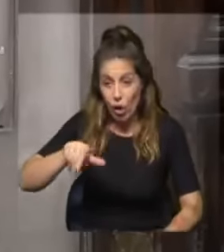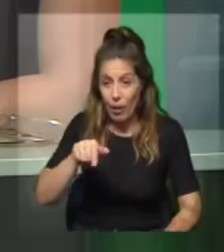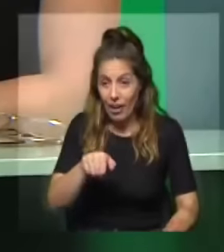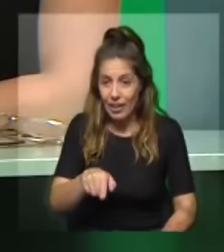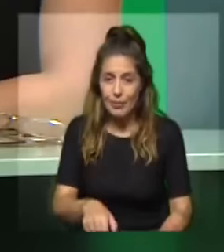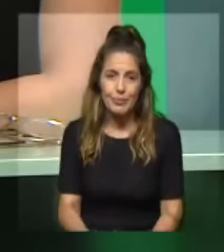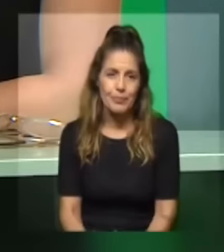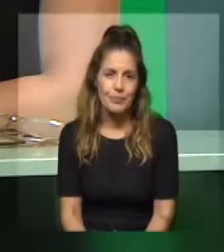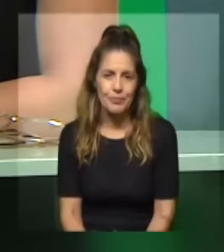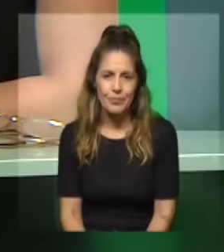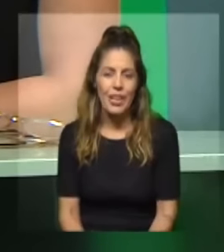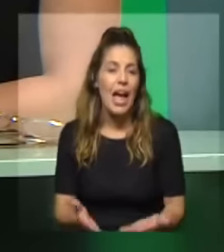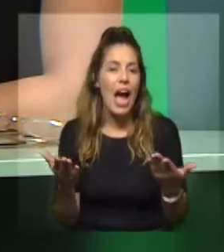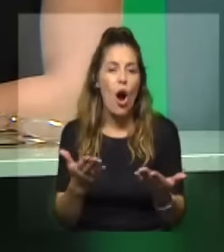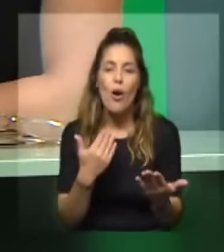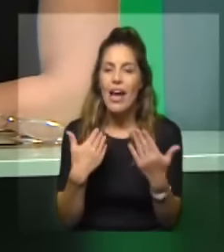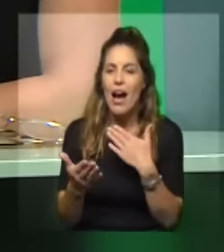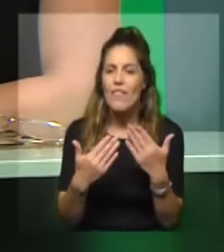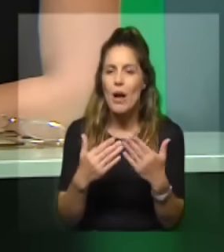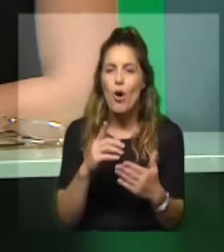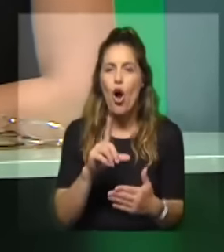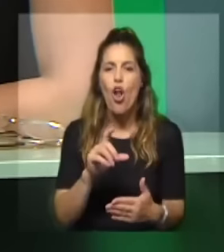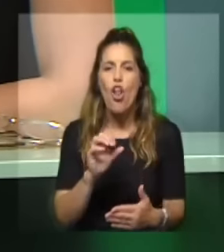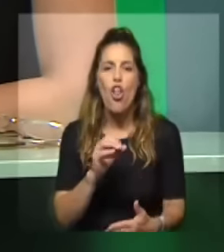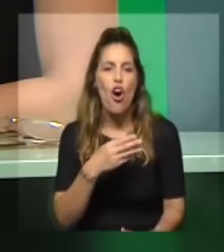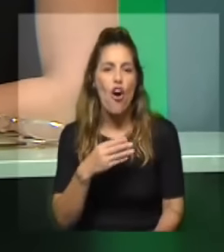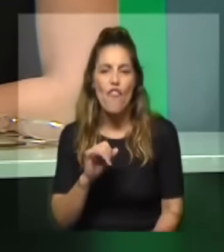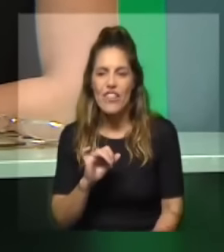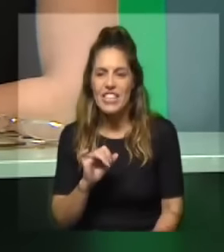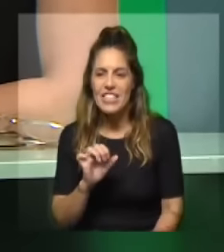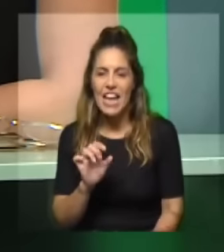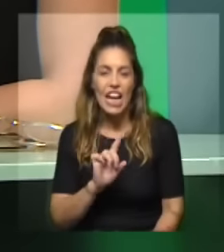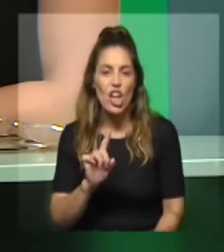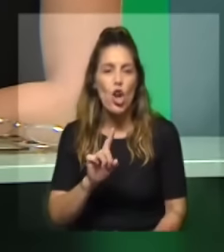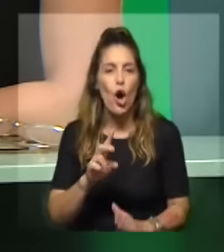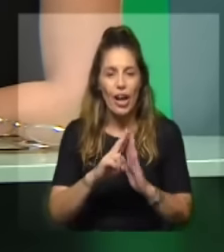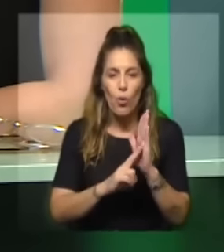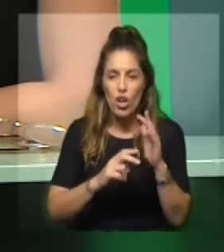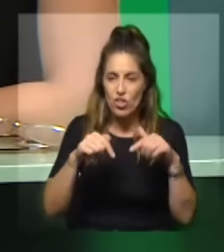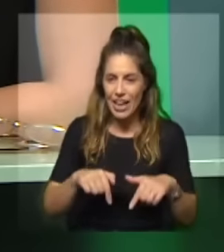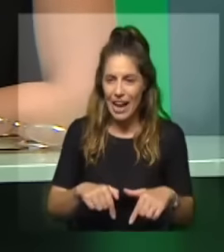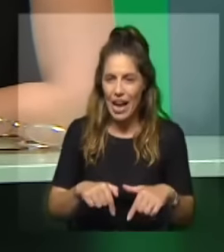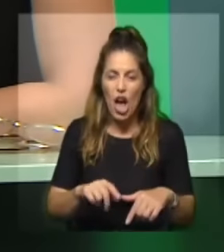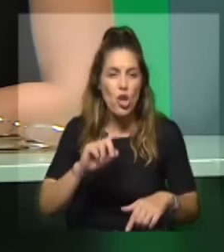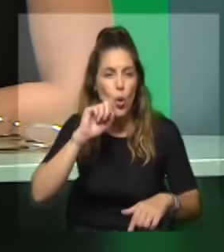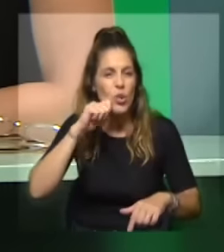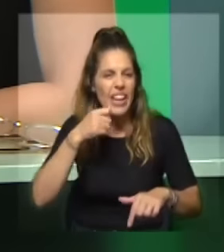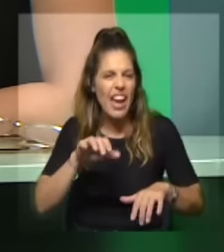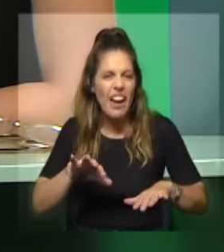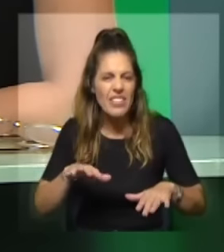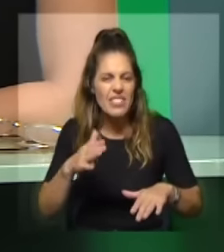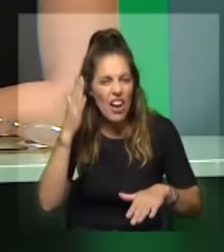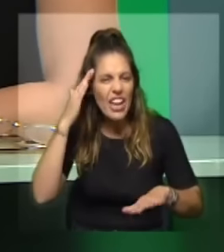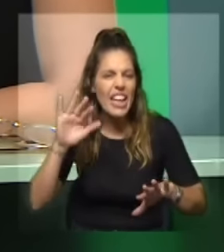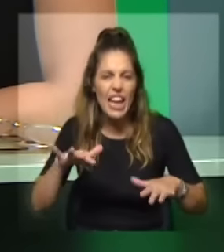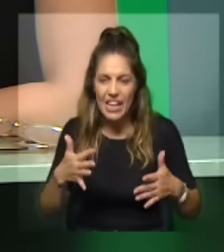robarlos bueno y ahora vamos a hablar de lobis que no están regulados en nuestro país Pero además que nos gustaría saber qué son Sí claro